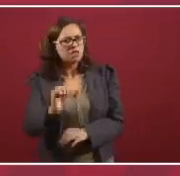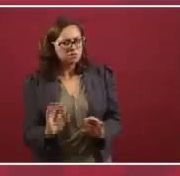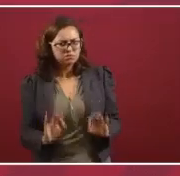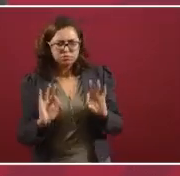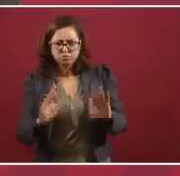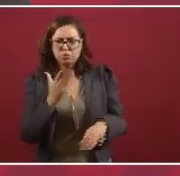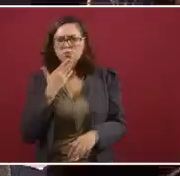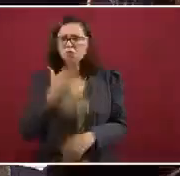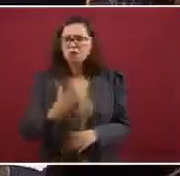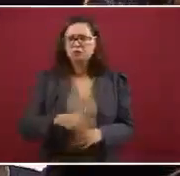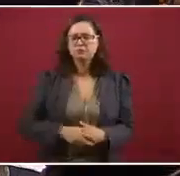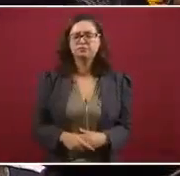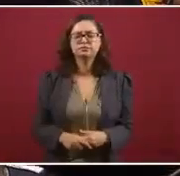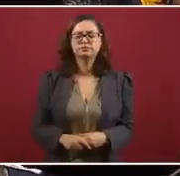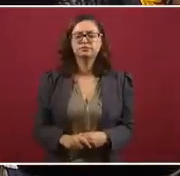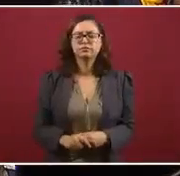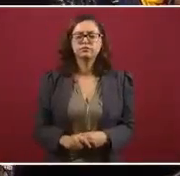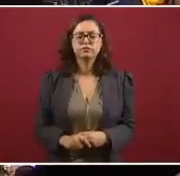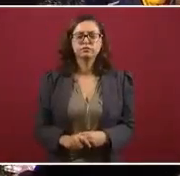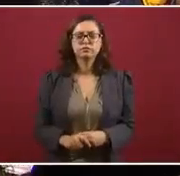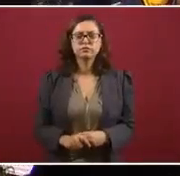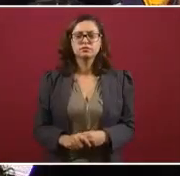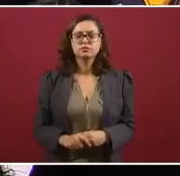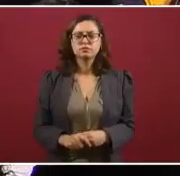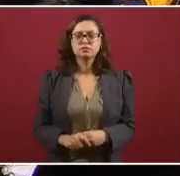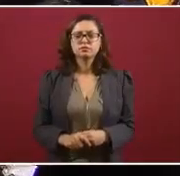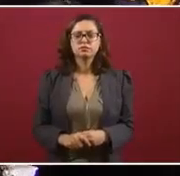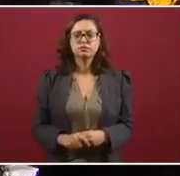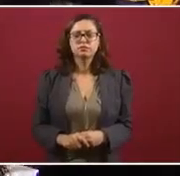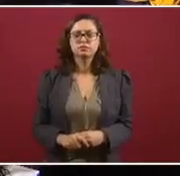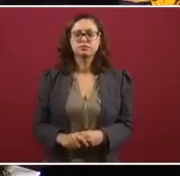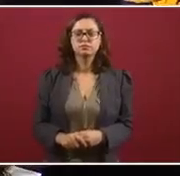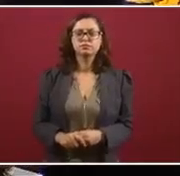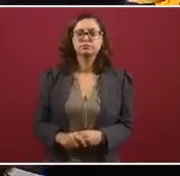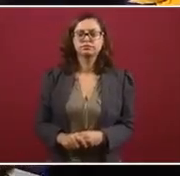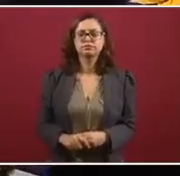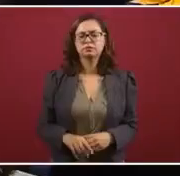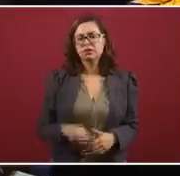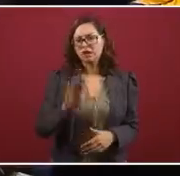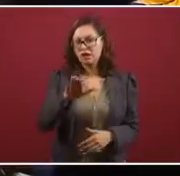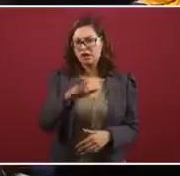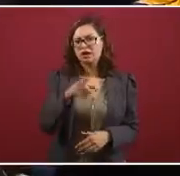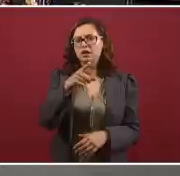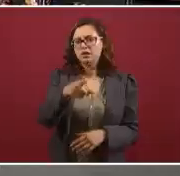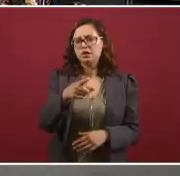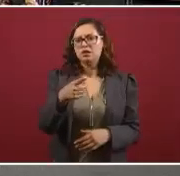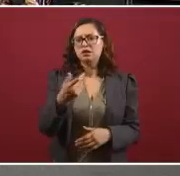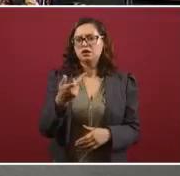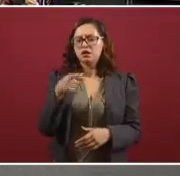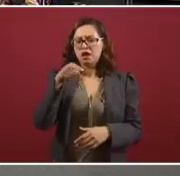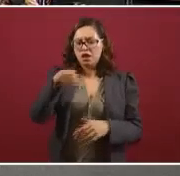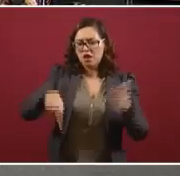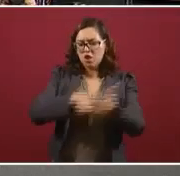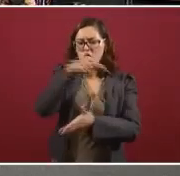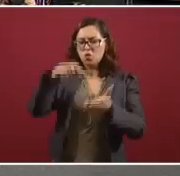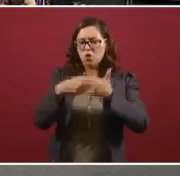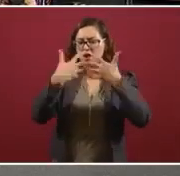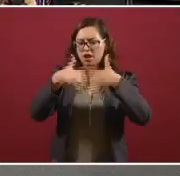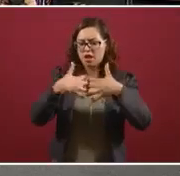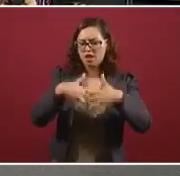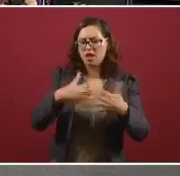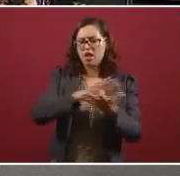las centrales, había un proyecto de hacer una modificación a algunas de las centrales para que pudieran transformar este gas en